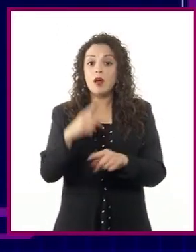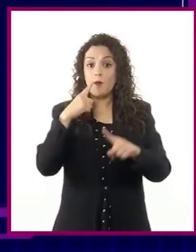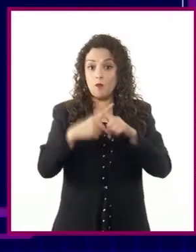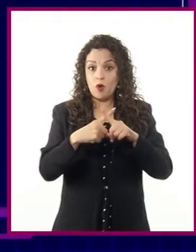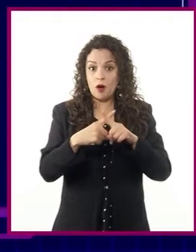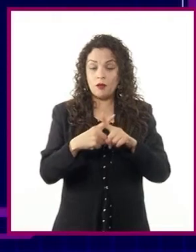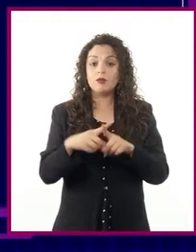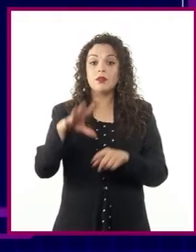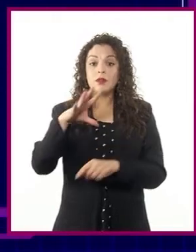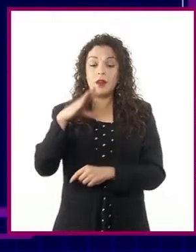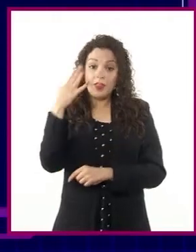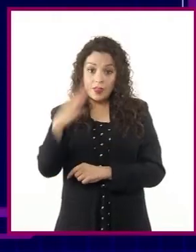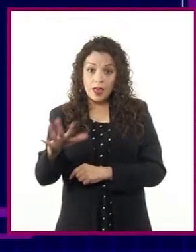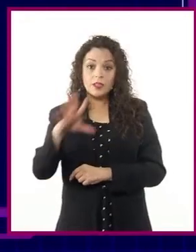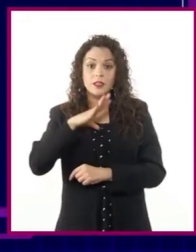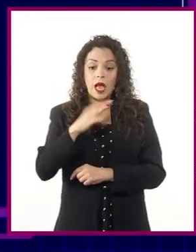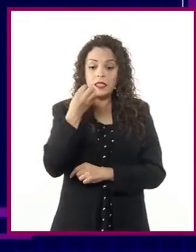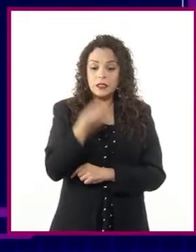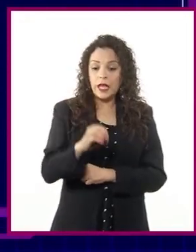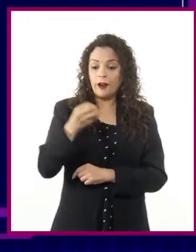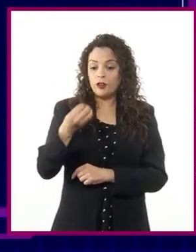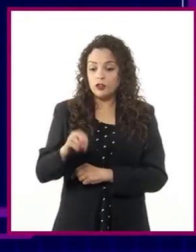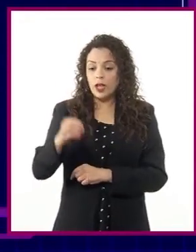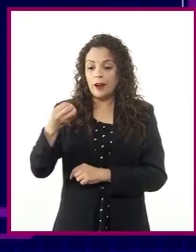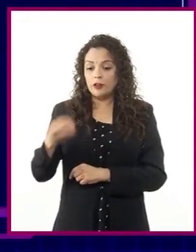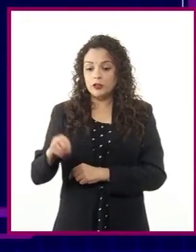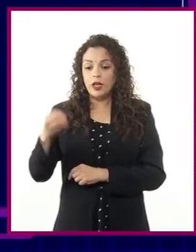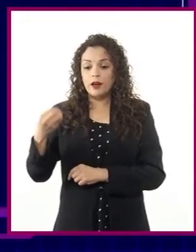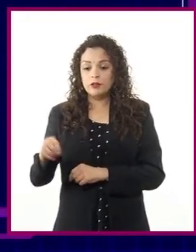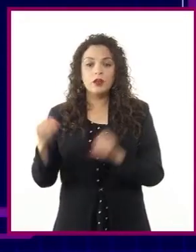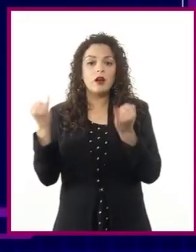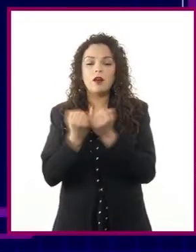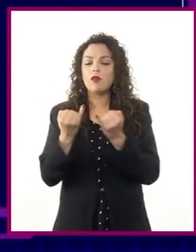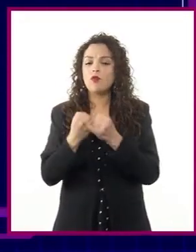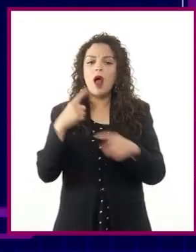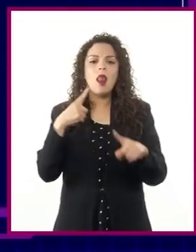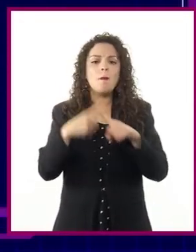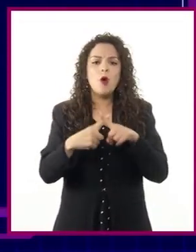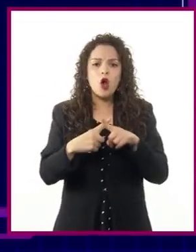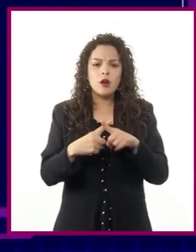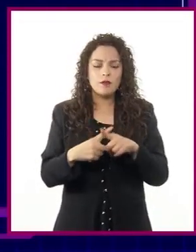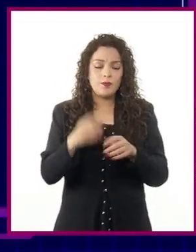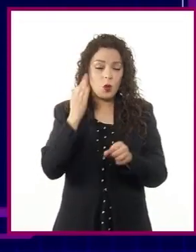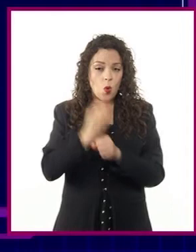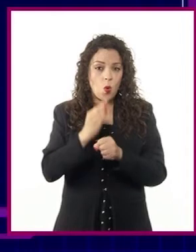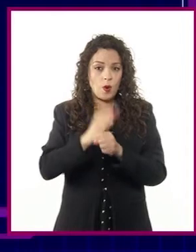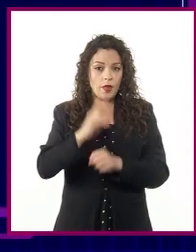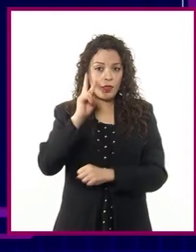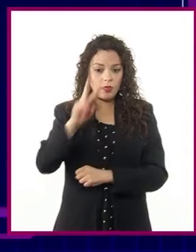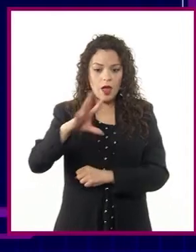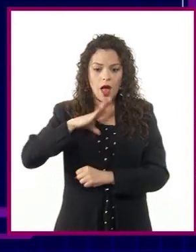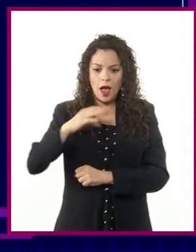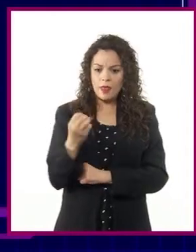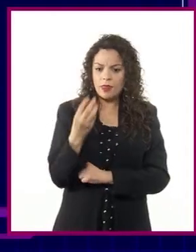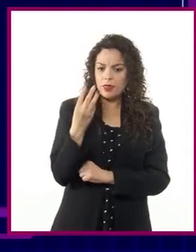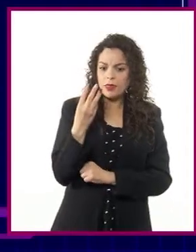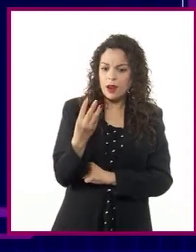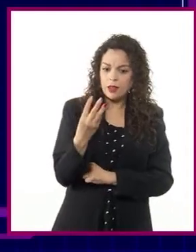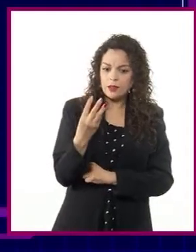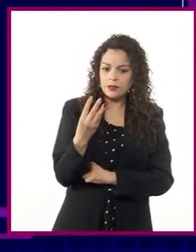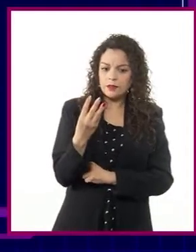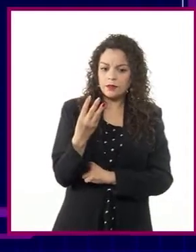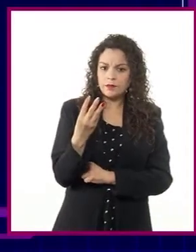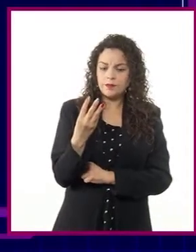10 contiene tantos ceros como factores hay en la multiplicación. En este caso, son 3 factores, es